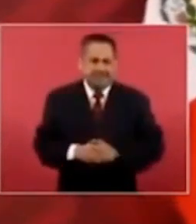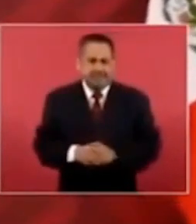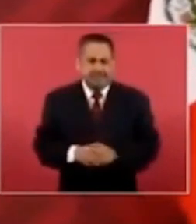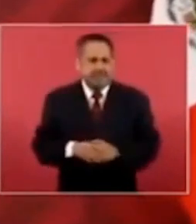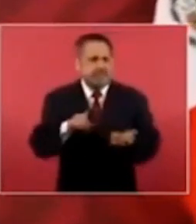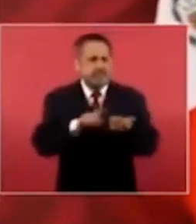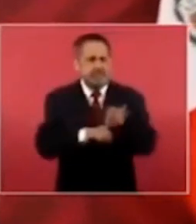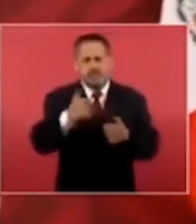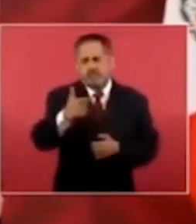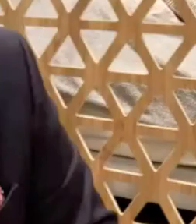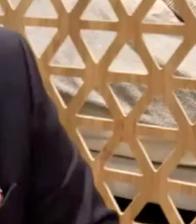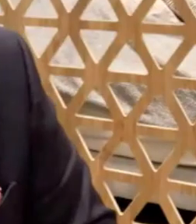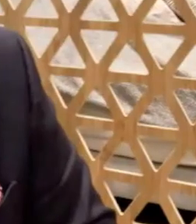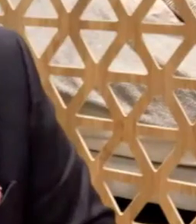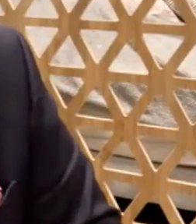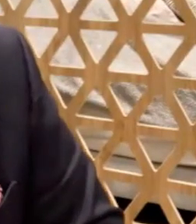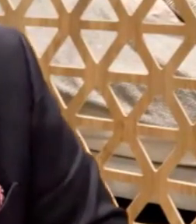García Luna.